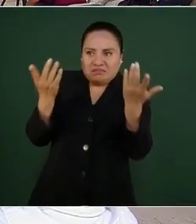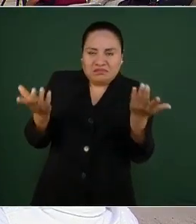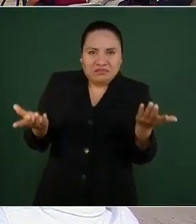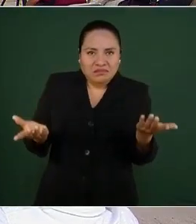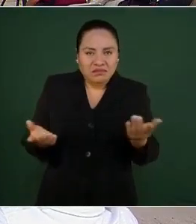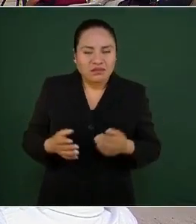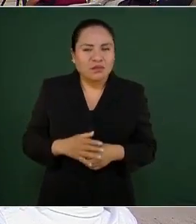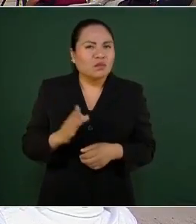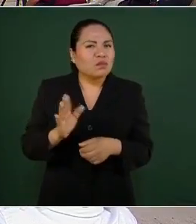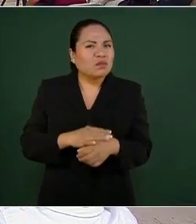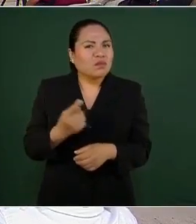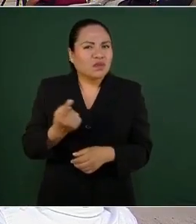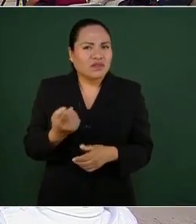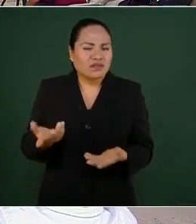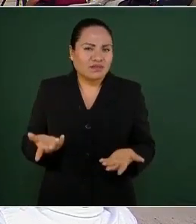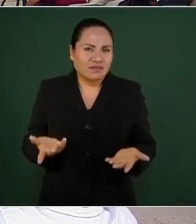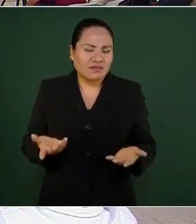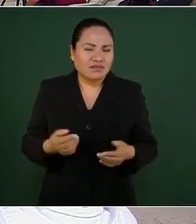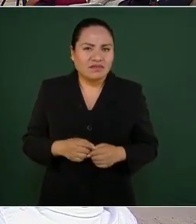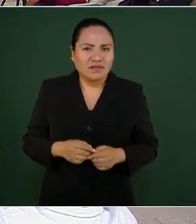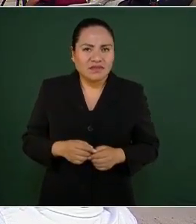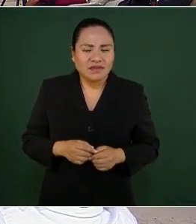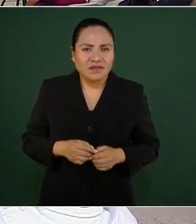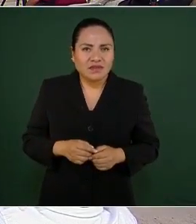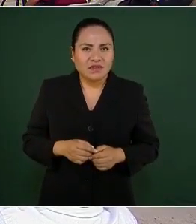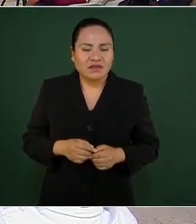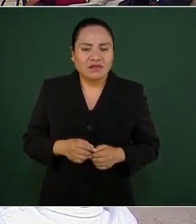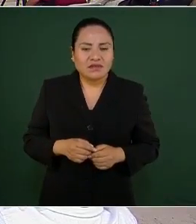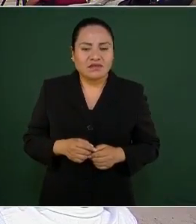Entonces, ¿por qué toda esta